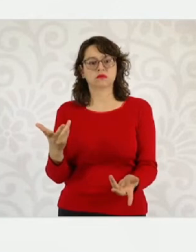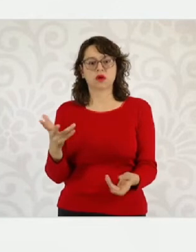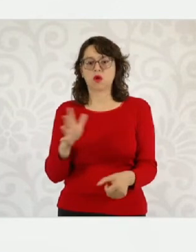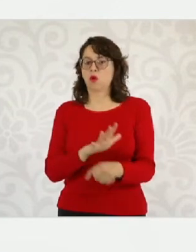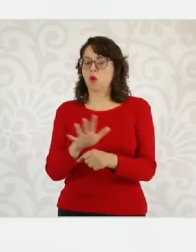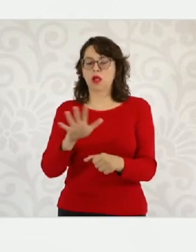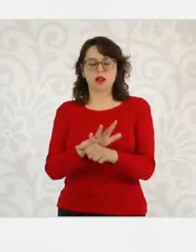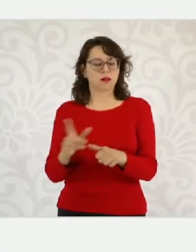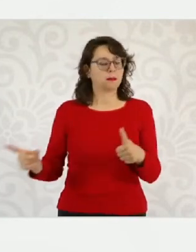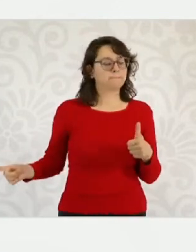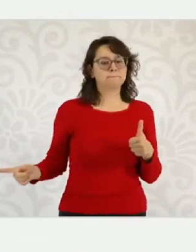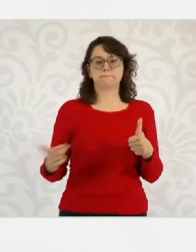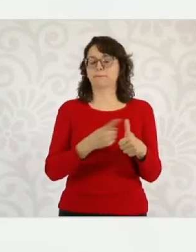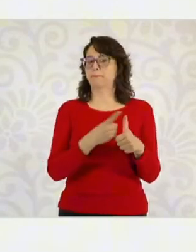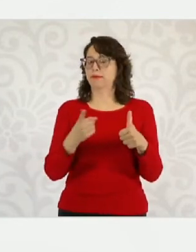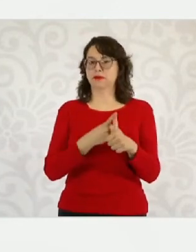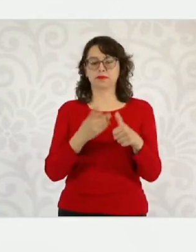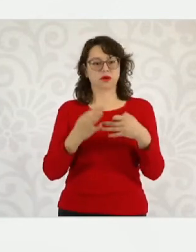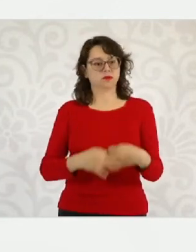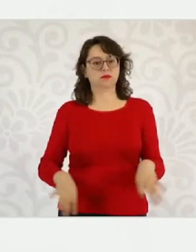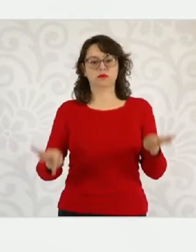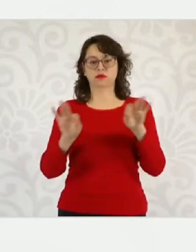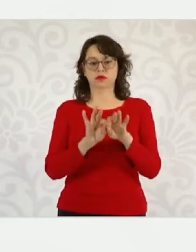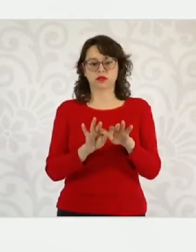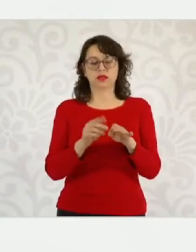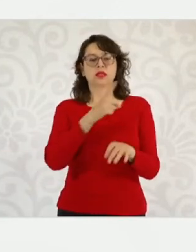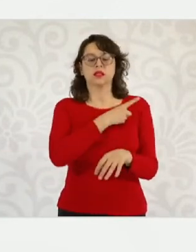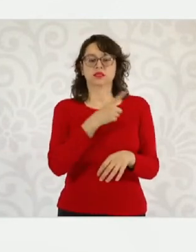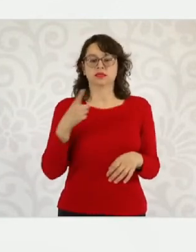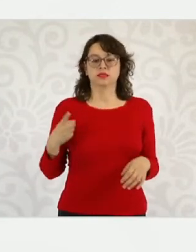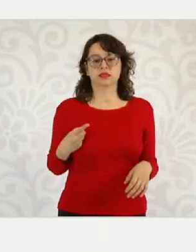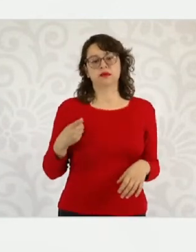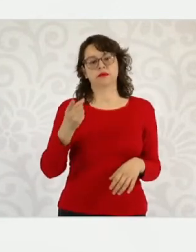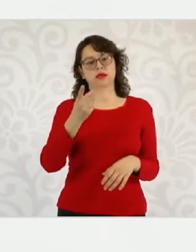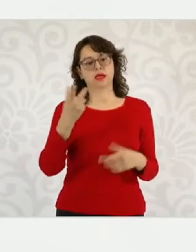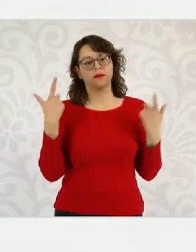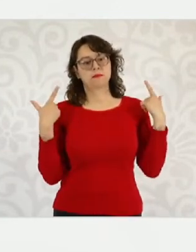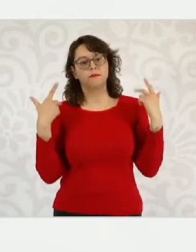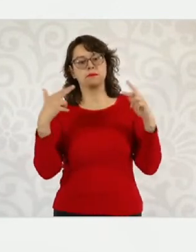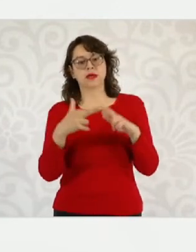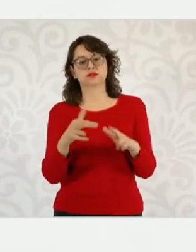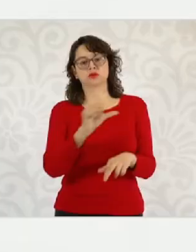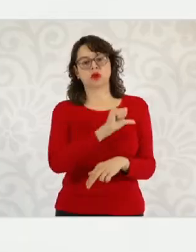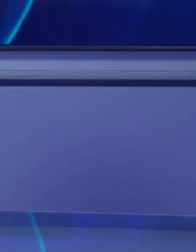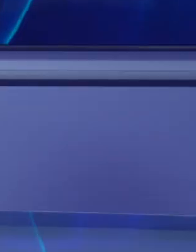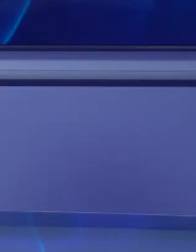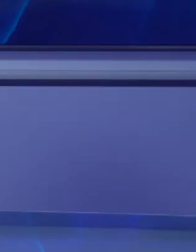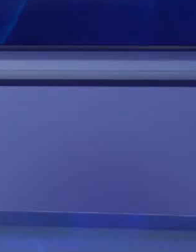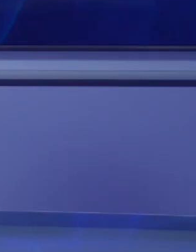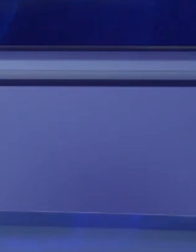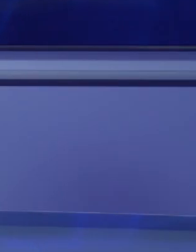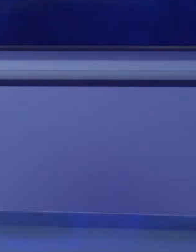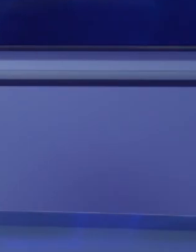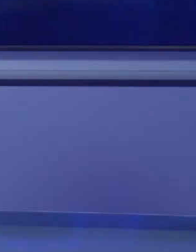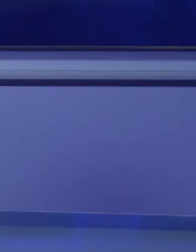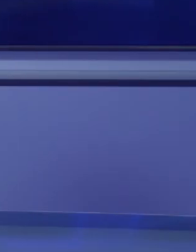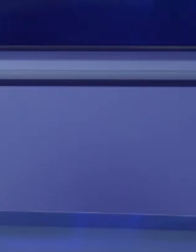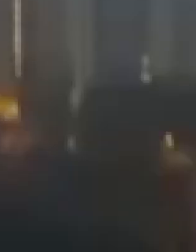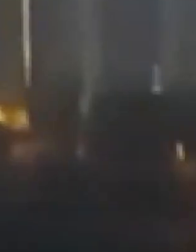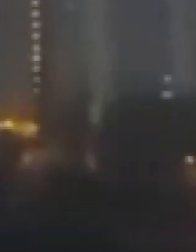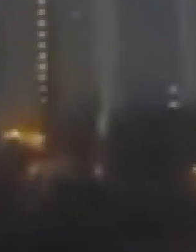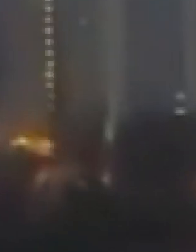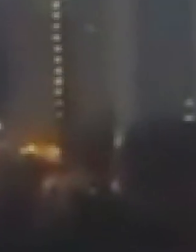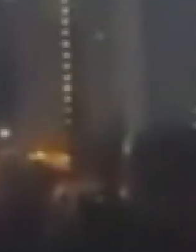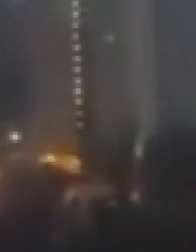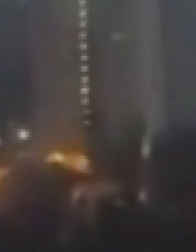que determine a quién le toca primero de los maestros y las maestras sea exclusivamente con la antigüedad. Y al menos 8 muertos dejó el